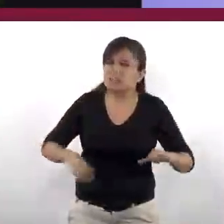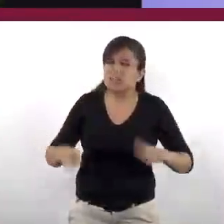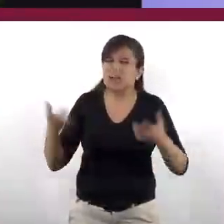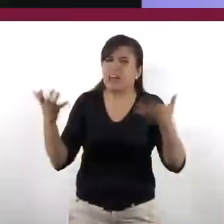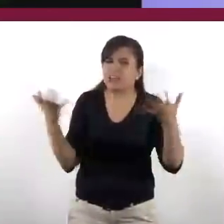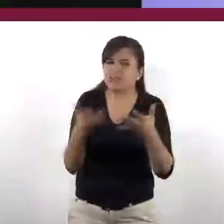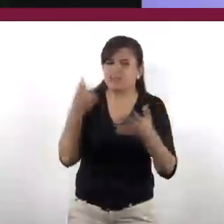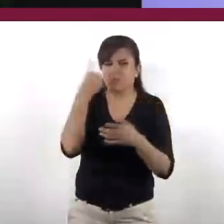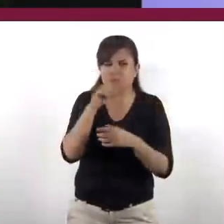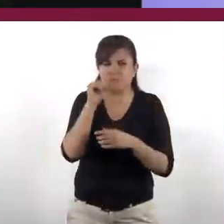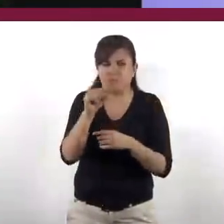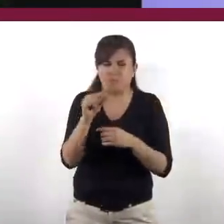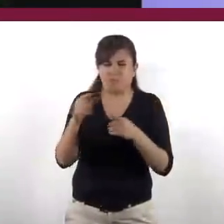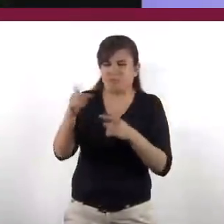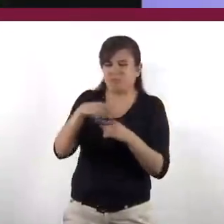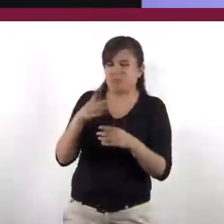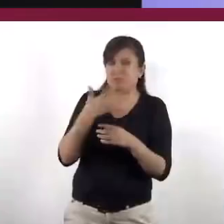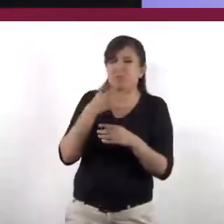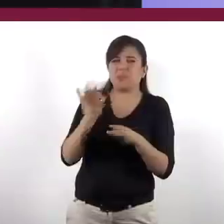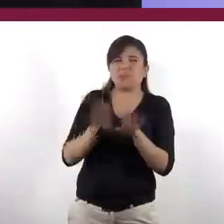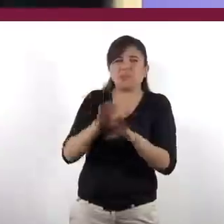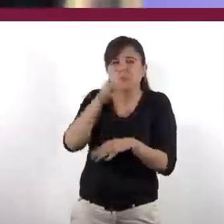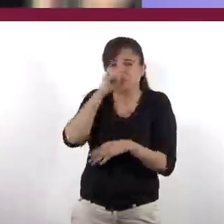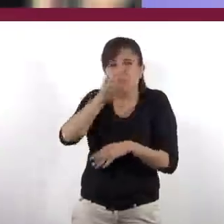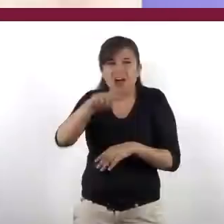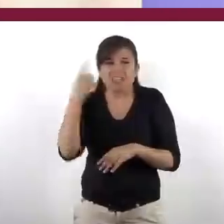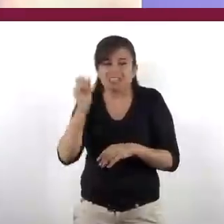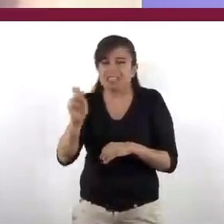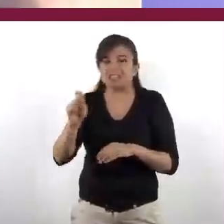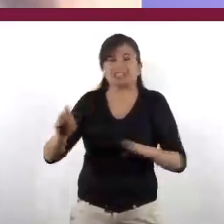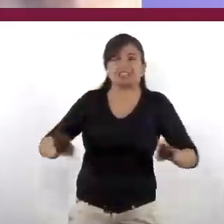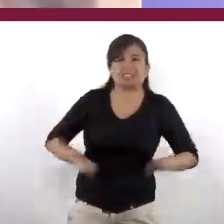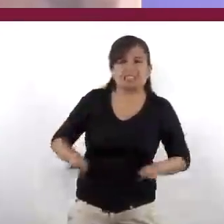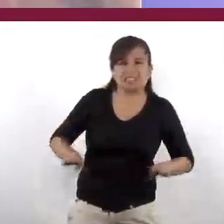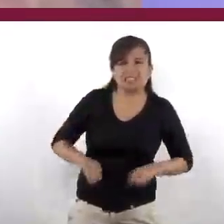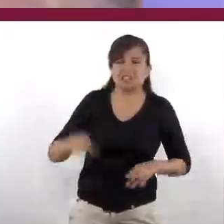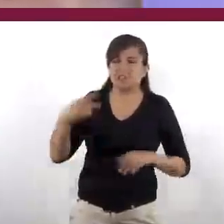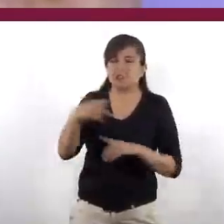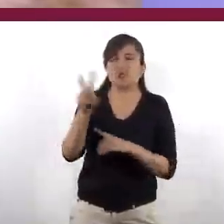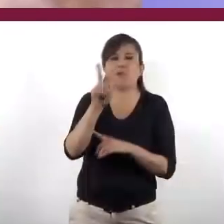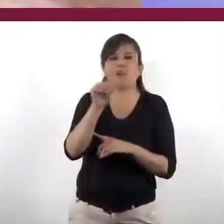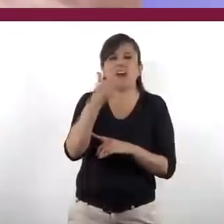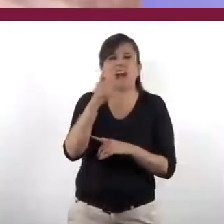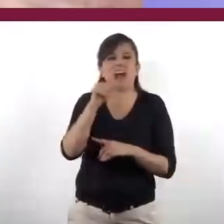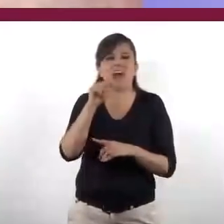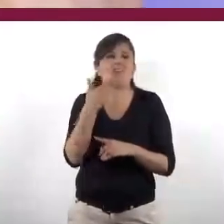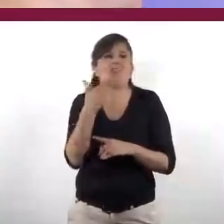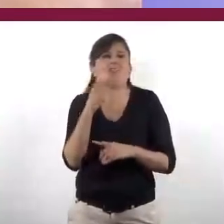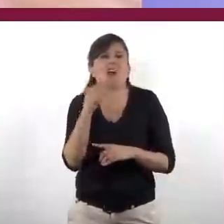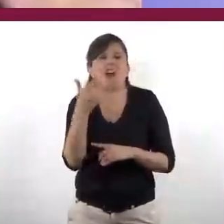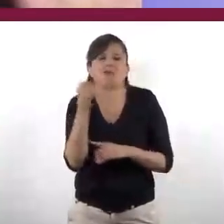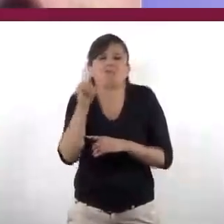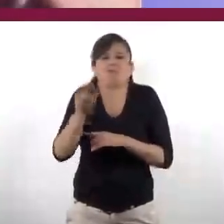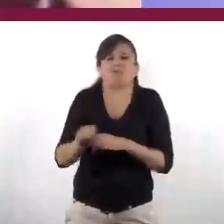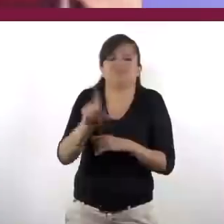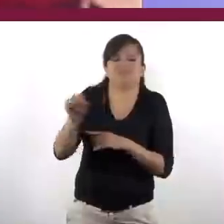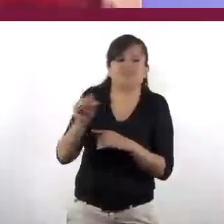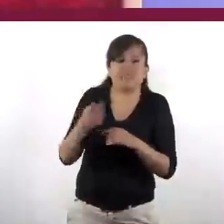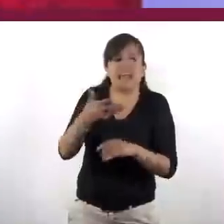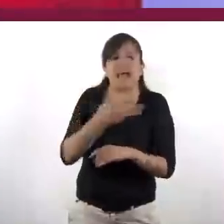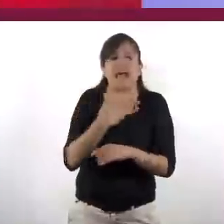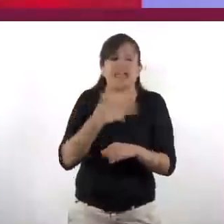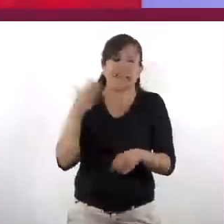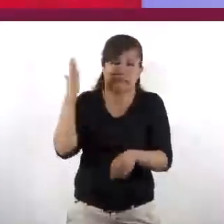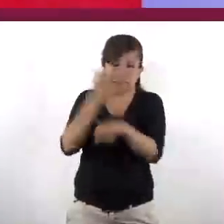consideran poco deseables son consideradas actitudes y condiciones de vagancia que por supuesto van a tener